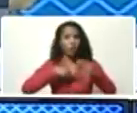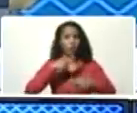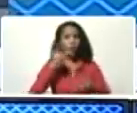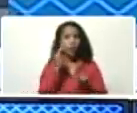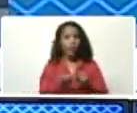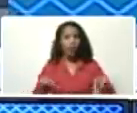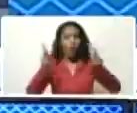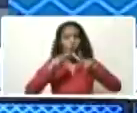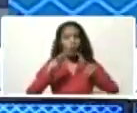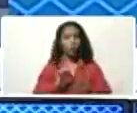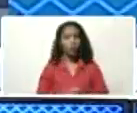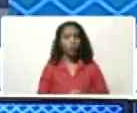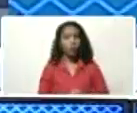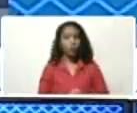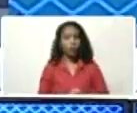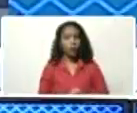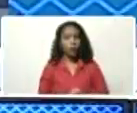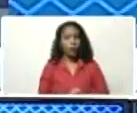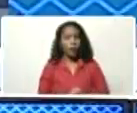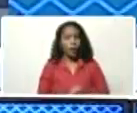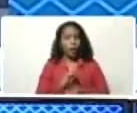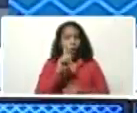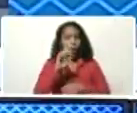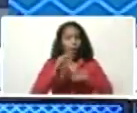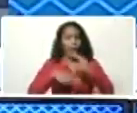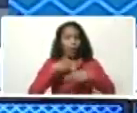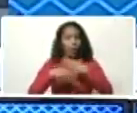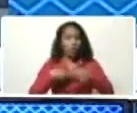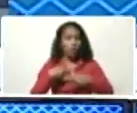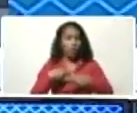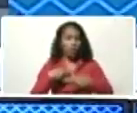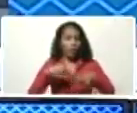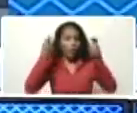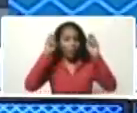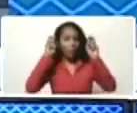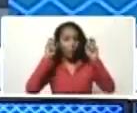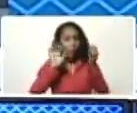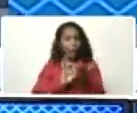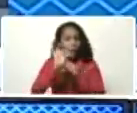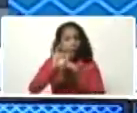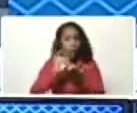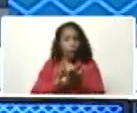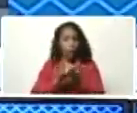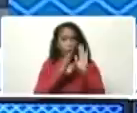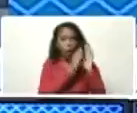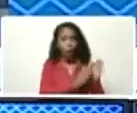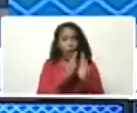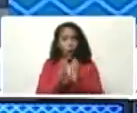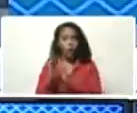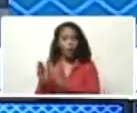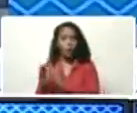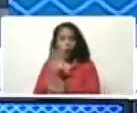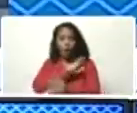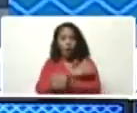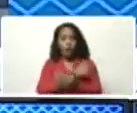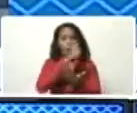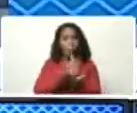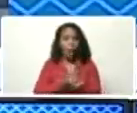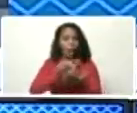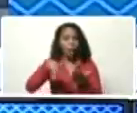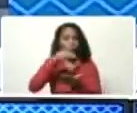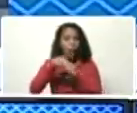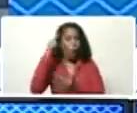valores, una revolución del concepto estratégico de la organización de la Fuerza Armada Nacional